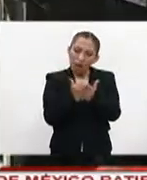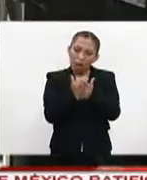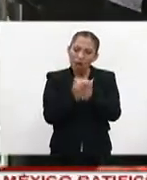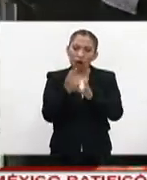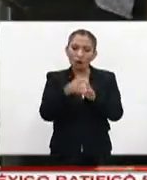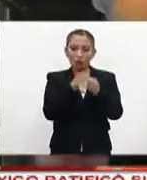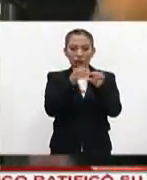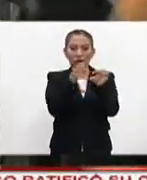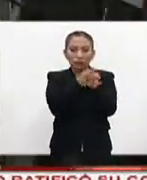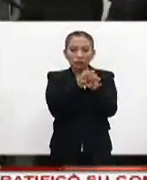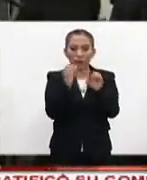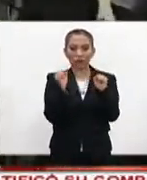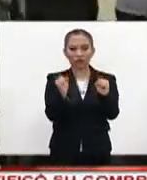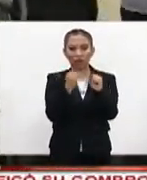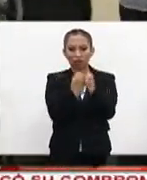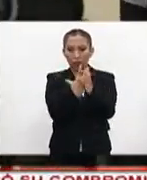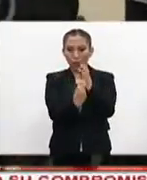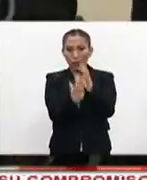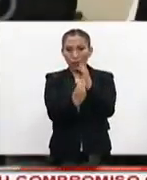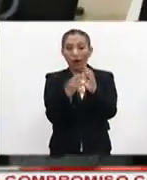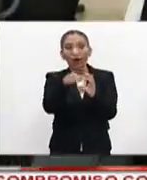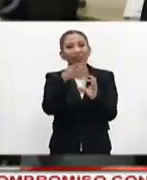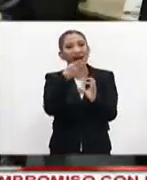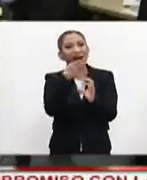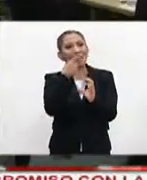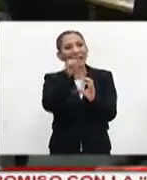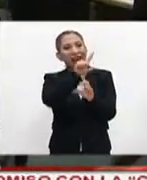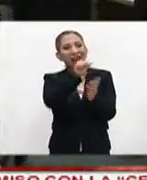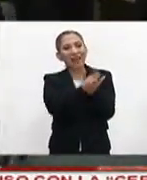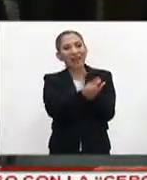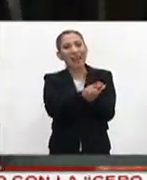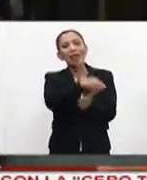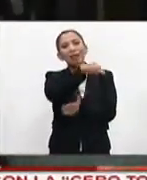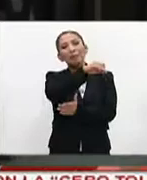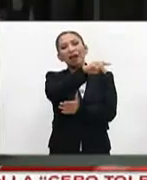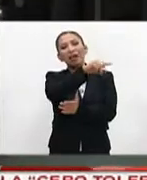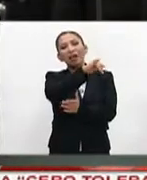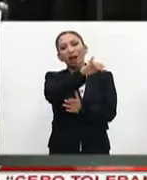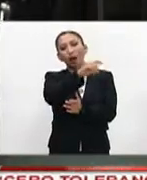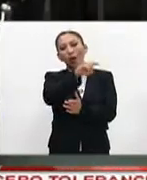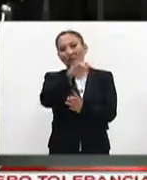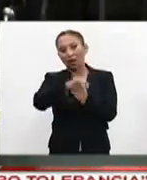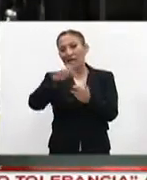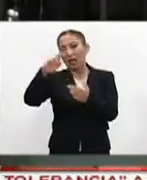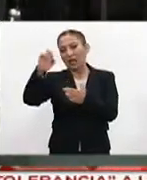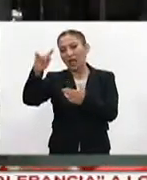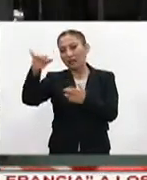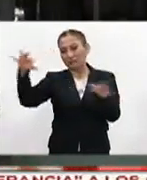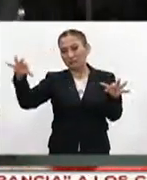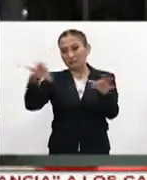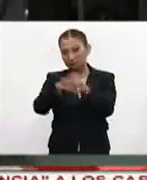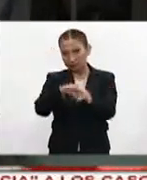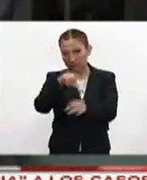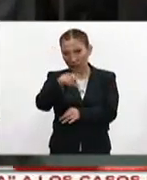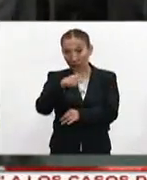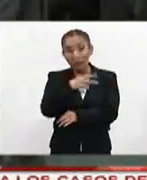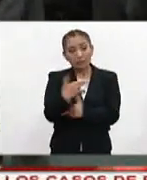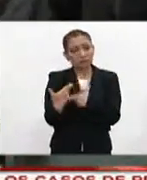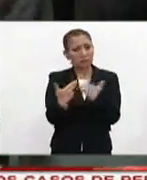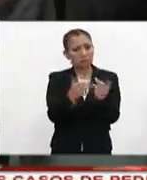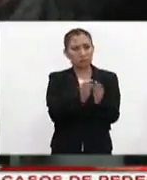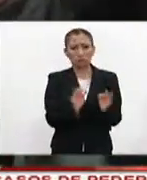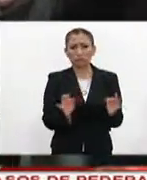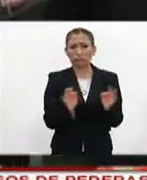más radian. Y esto lo hizo tratando de reconciliar las leyes de la mecánica cuántica con las leyes de la relatividad. Entonces realmente ese legado es muy,